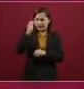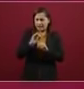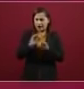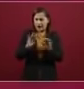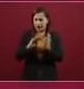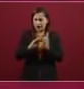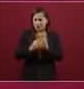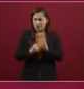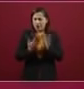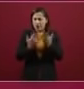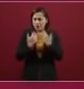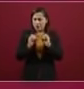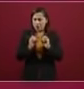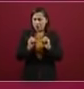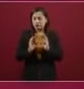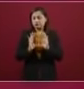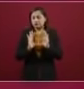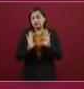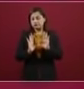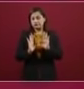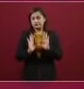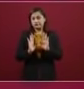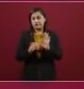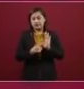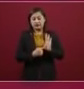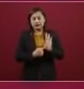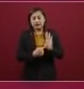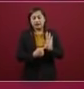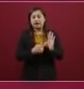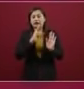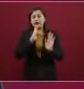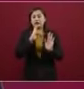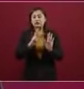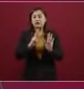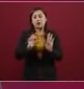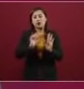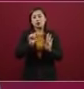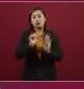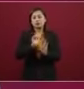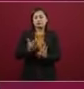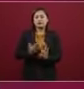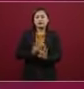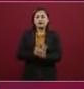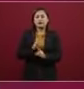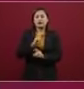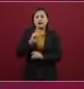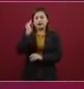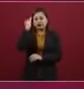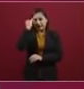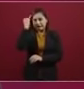Una cosa son los resultados y otra cosa es la estrategia. En primer lugar,